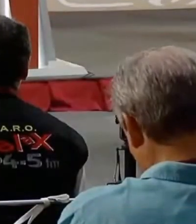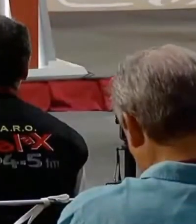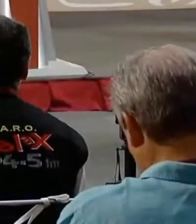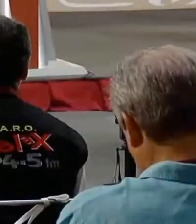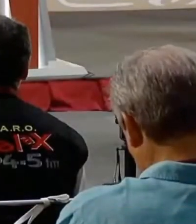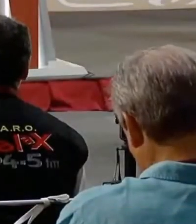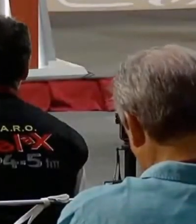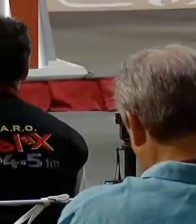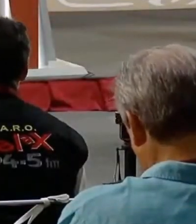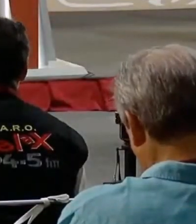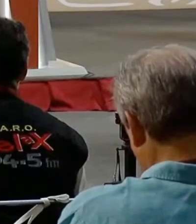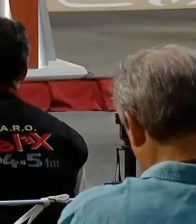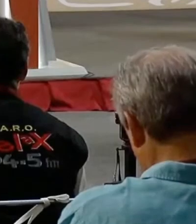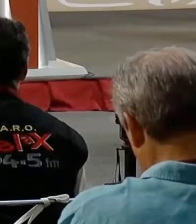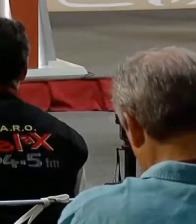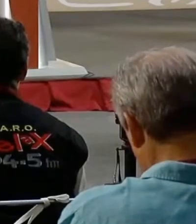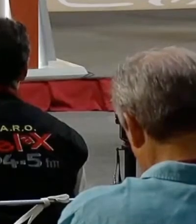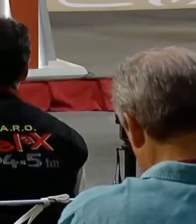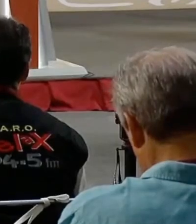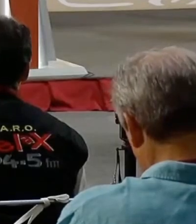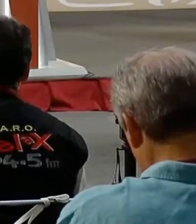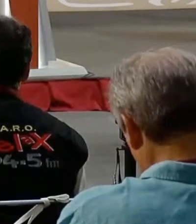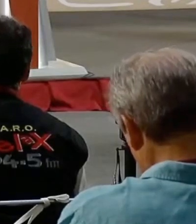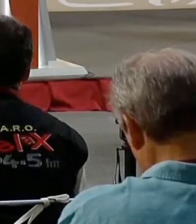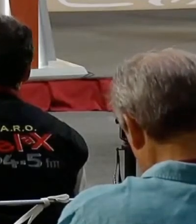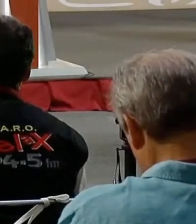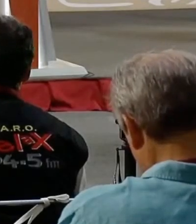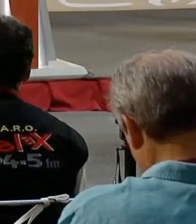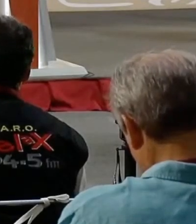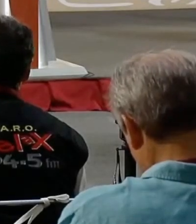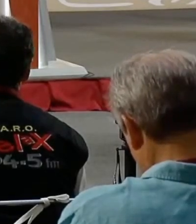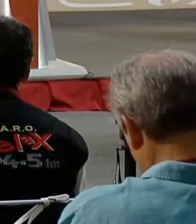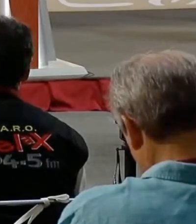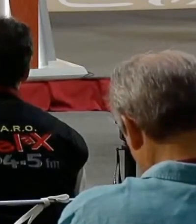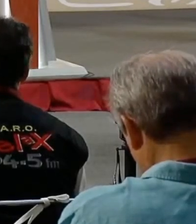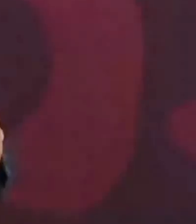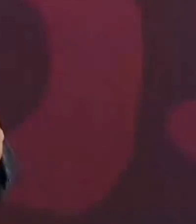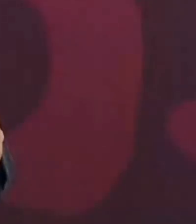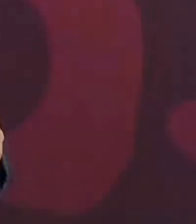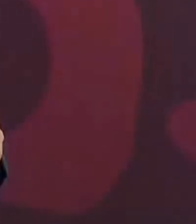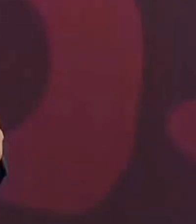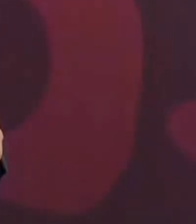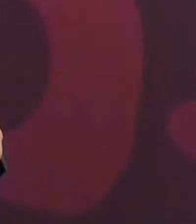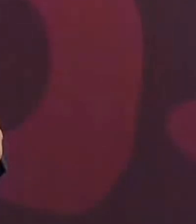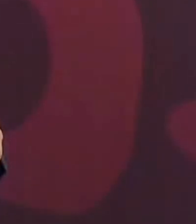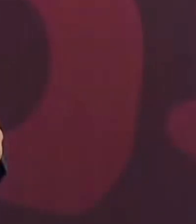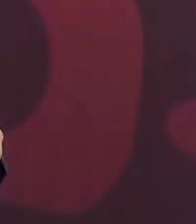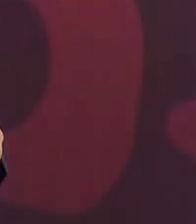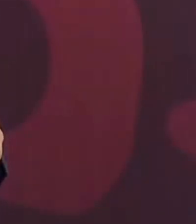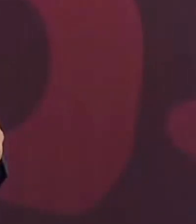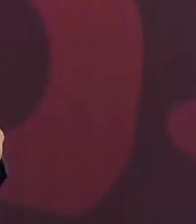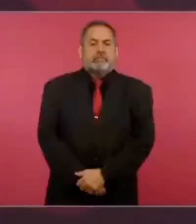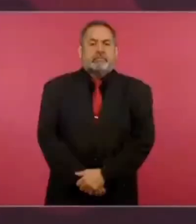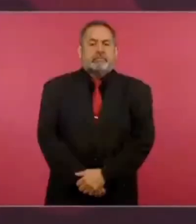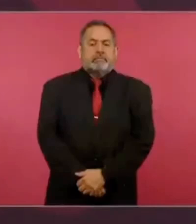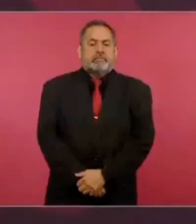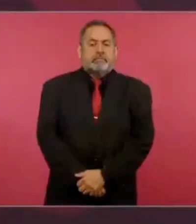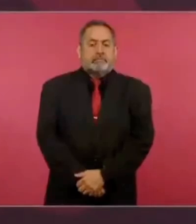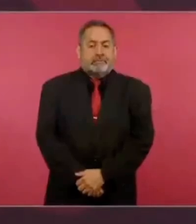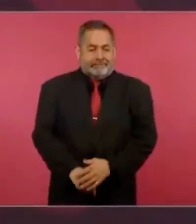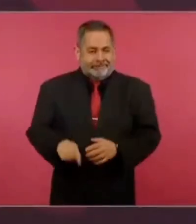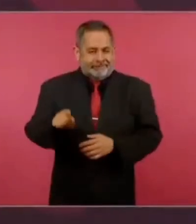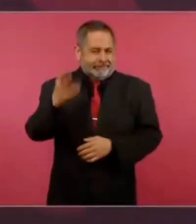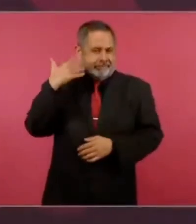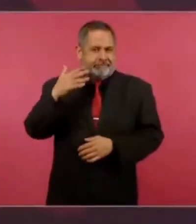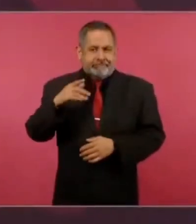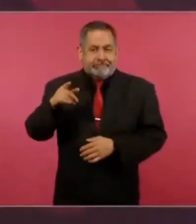El comandante supremo de las Fuerzas Armadas es el presidente. Y esas manchas que tiene el ejército